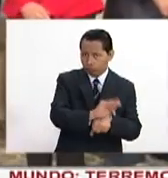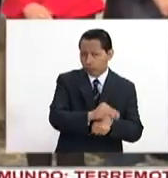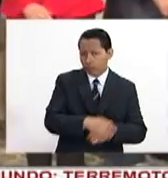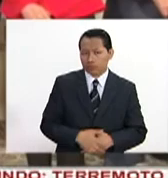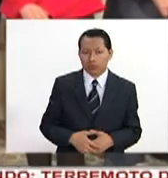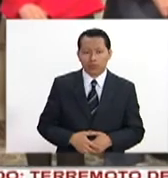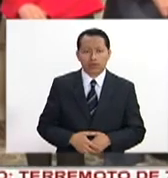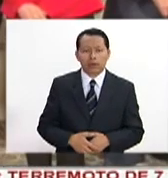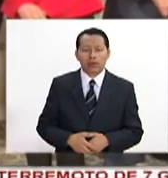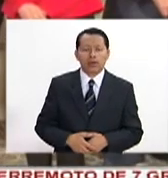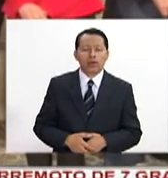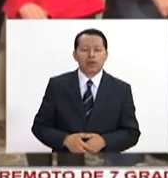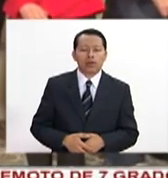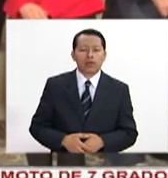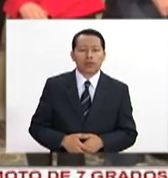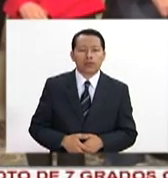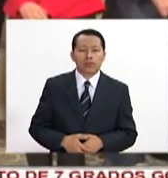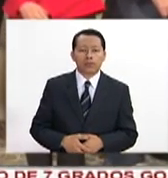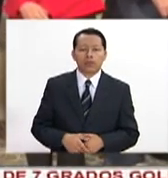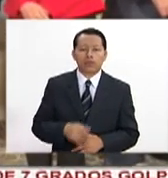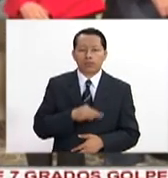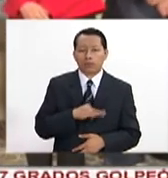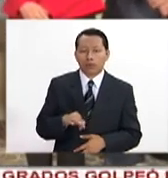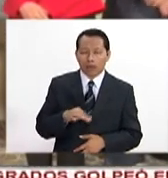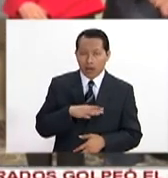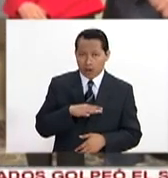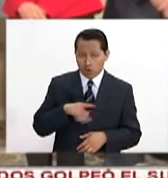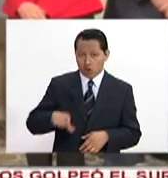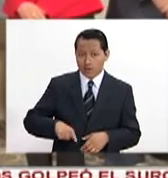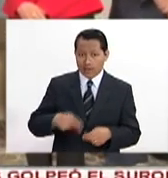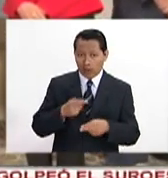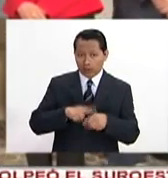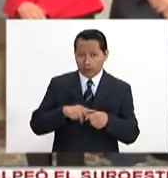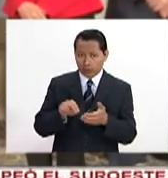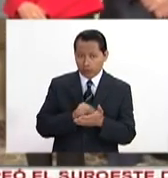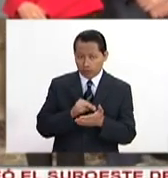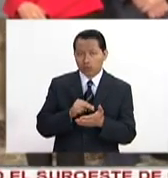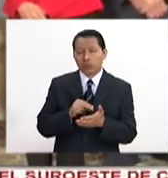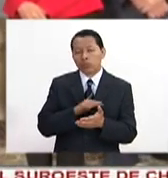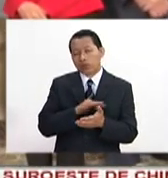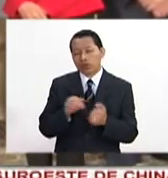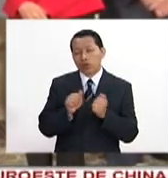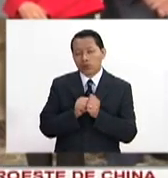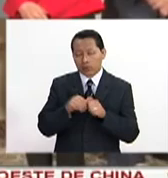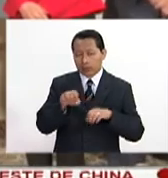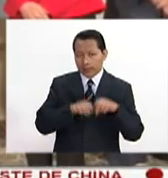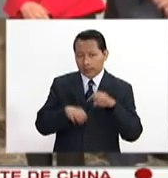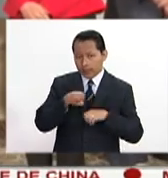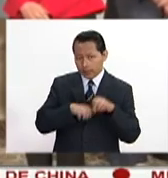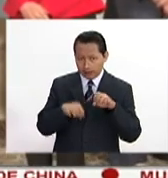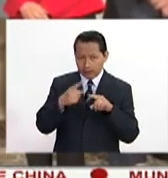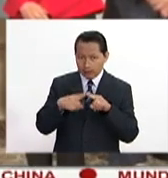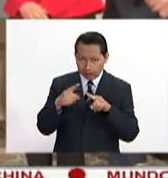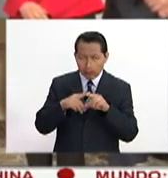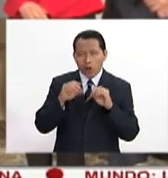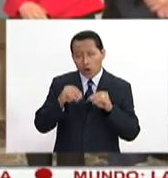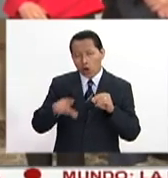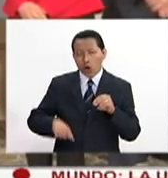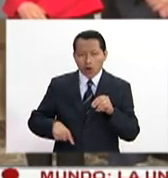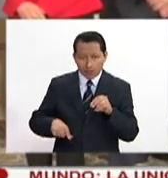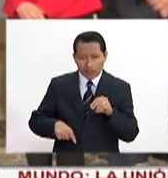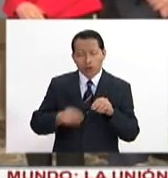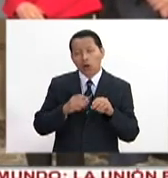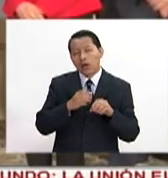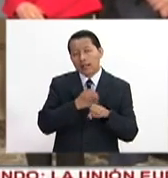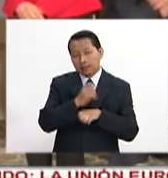Que se firme con el gobierno nacional, con sus empresas o con los gobiernos estatales y municipales